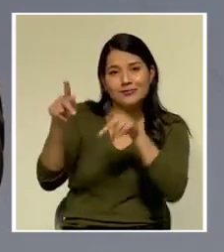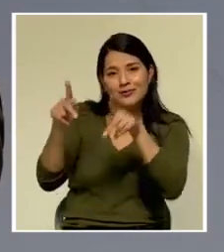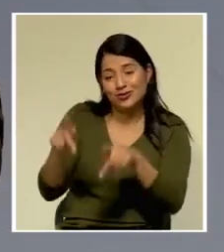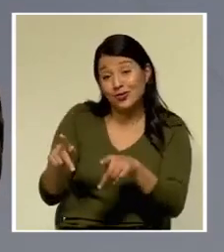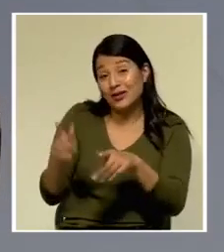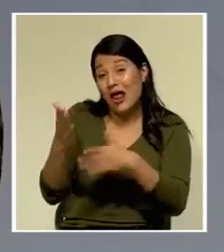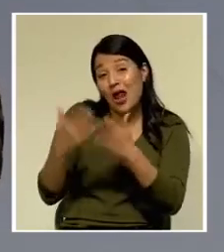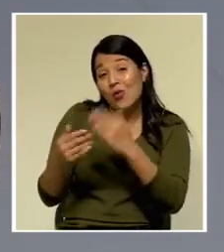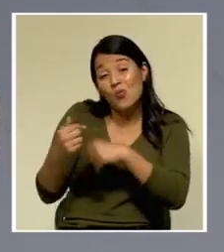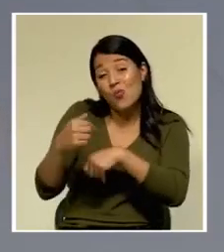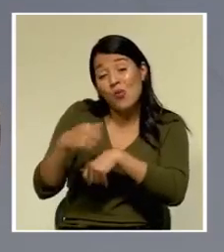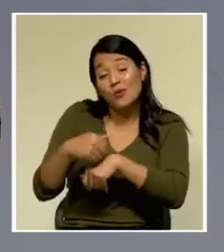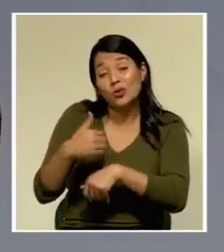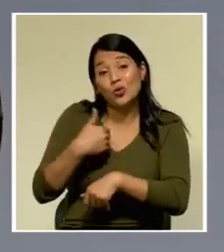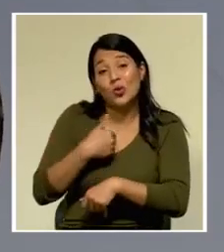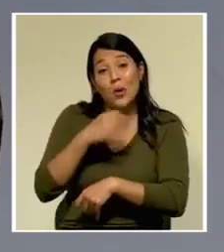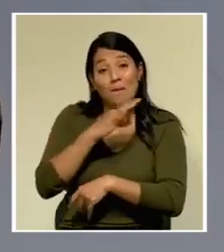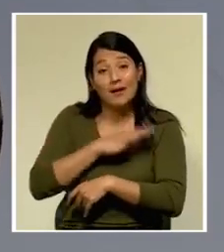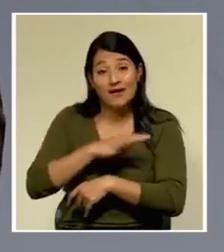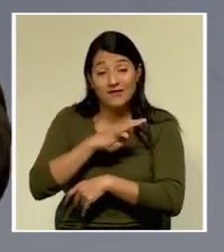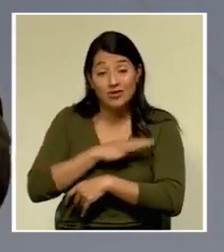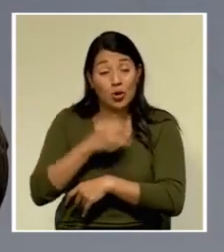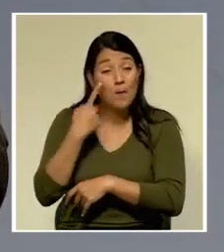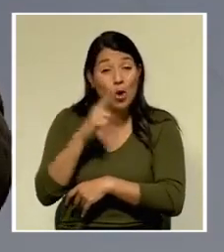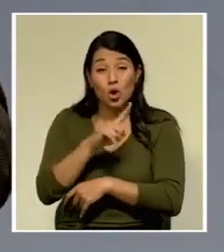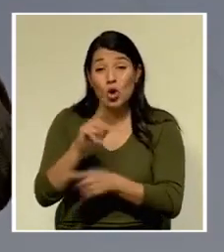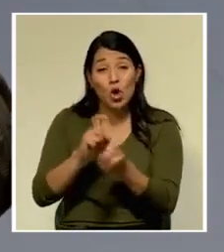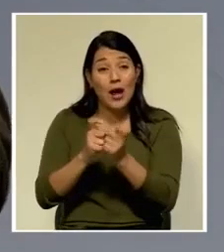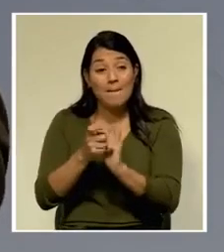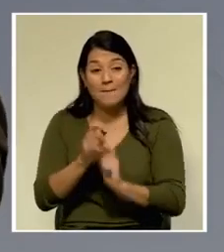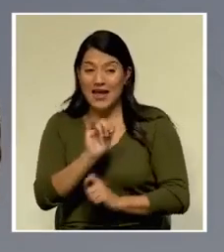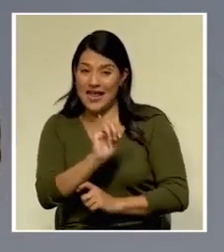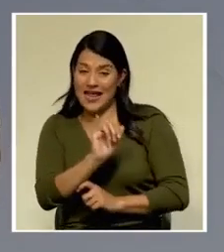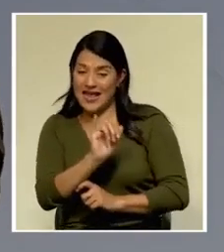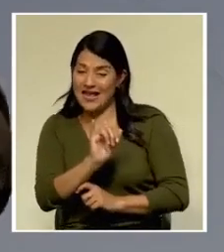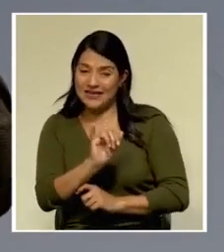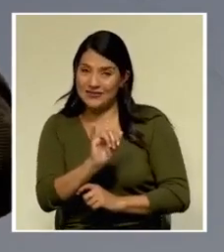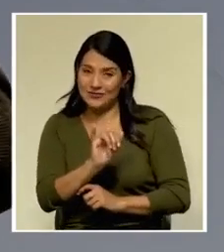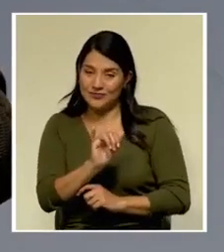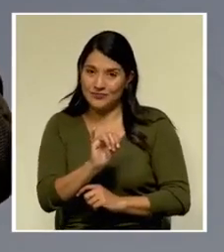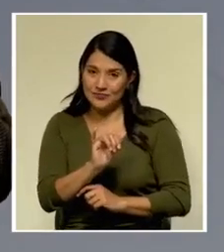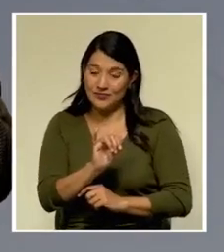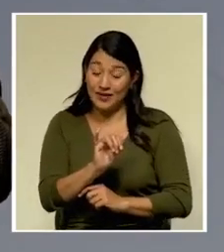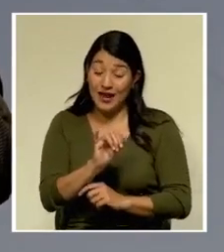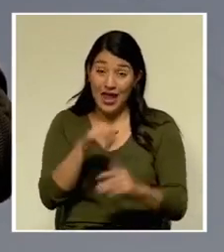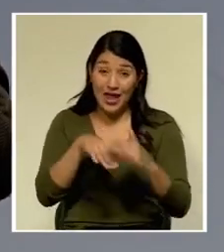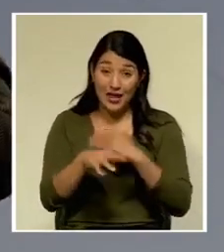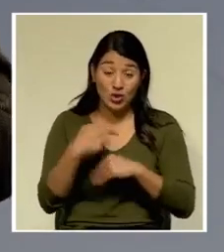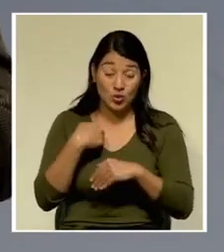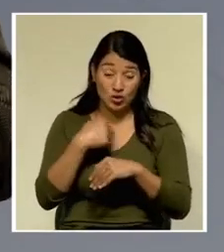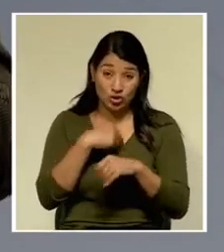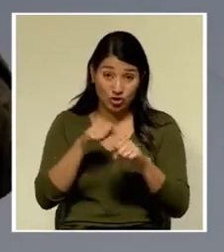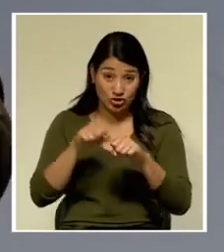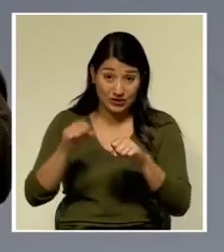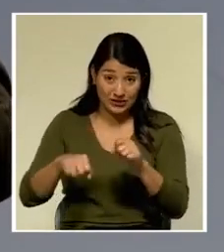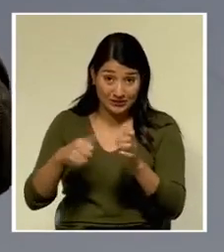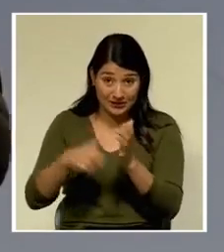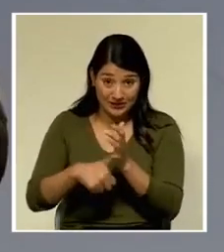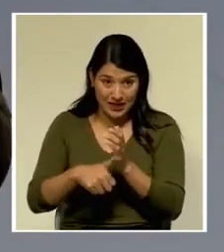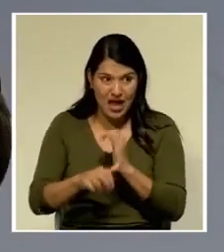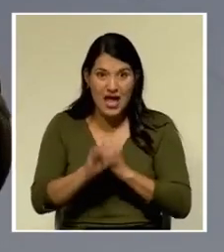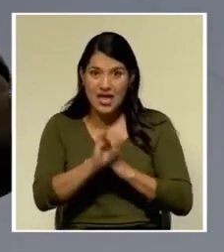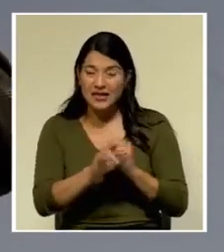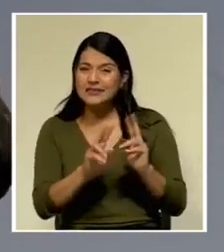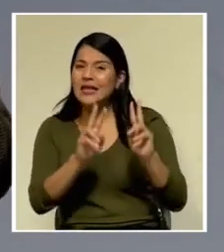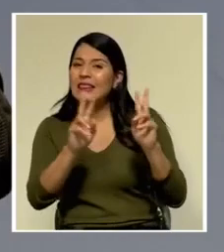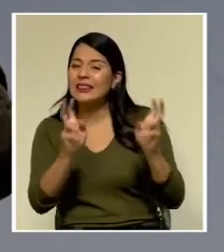no reformar ese aspecto oscuro de nuestro sistema electoral. Aspecto oscuro que no solamente ha sido denunciado por